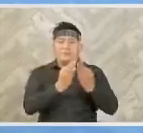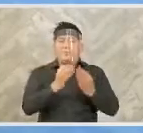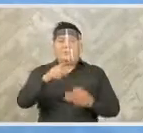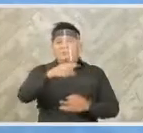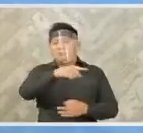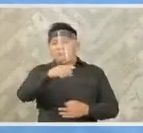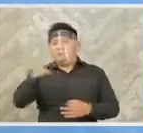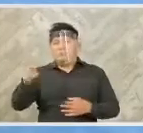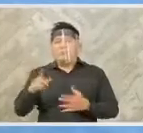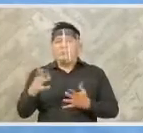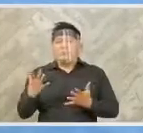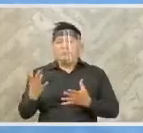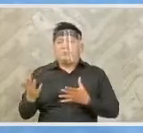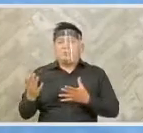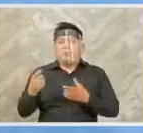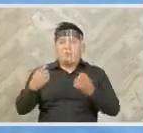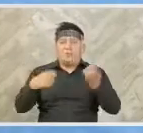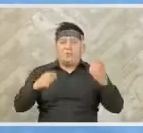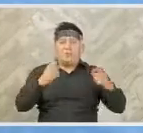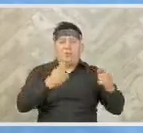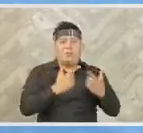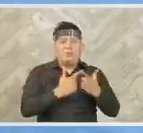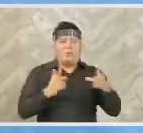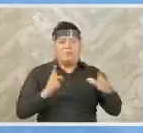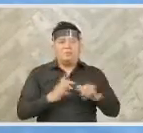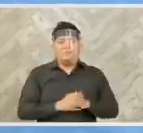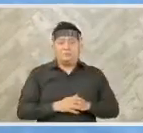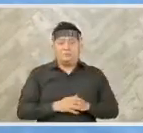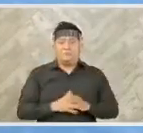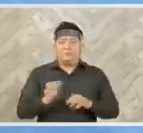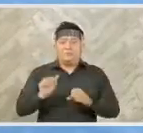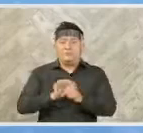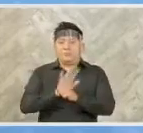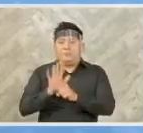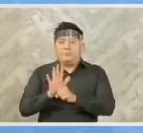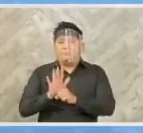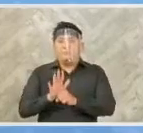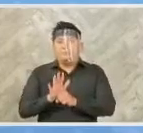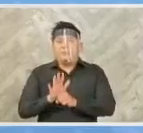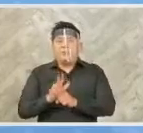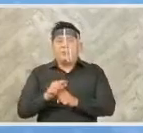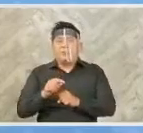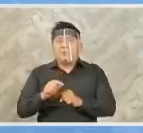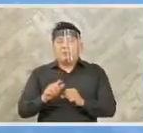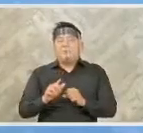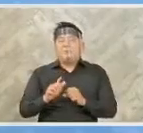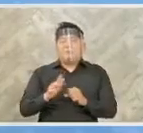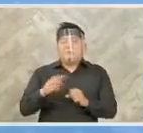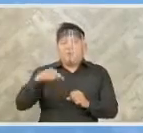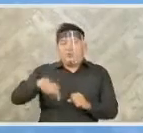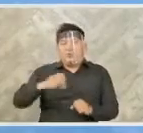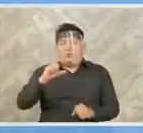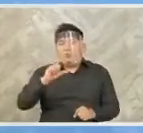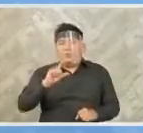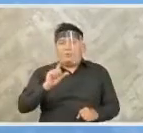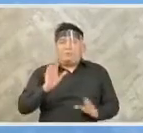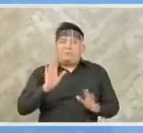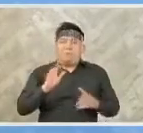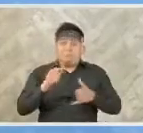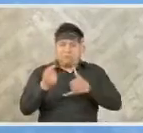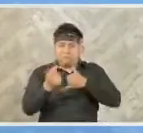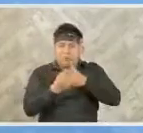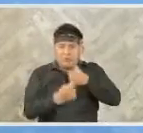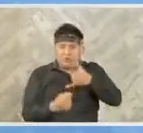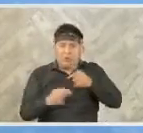de la Organización de Mercados Libres y que en marco de la pandemia fue una de las pocas ciudades que mantuvo y